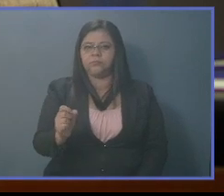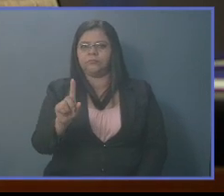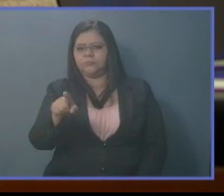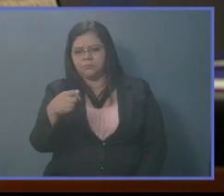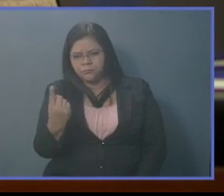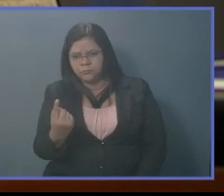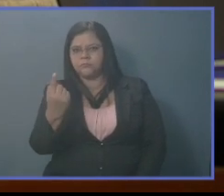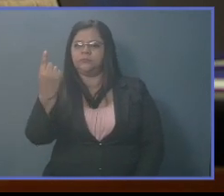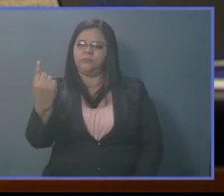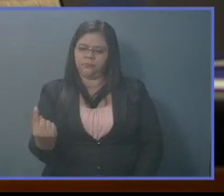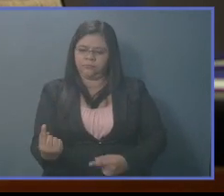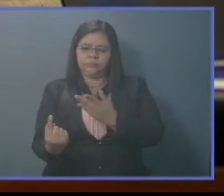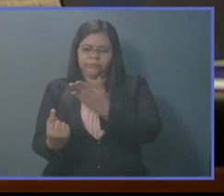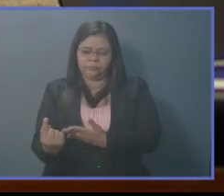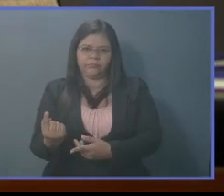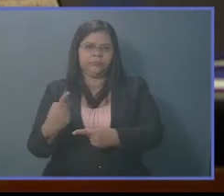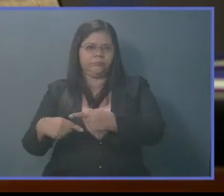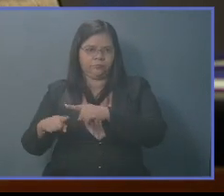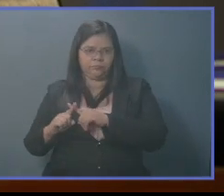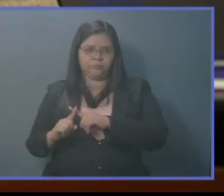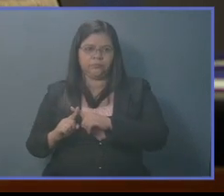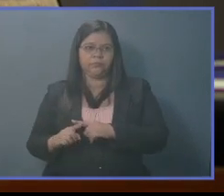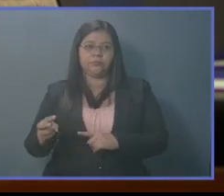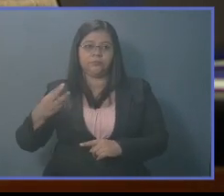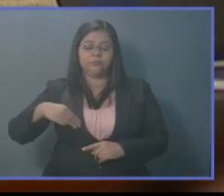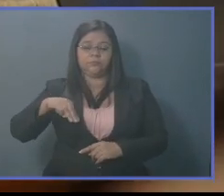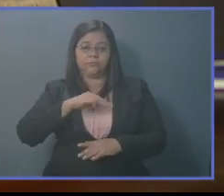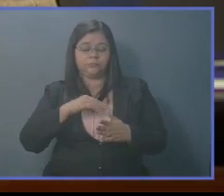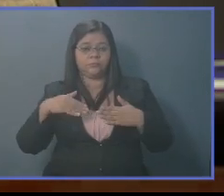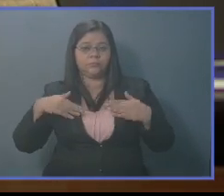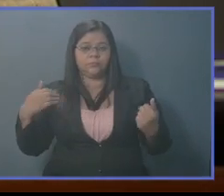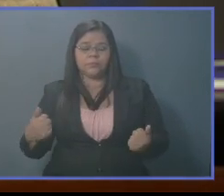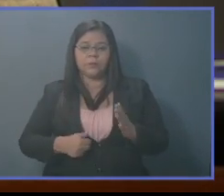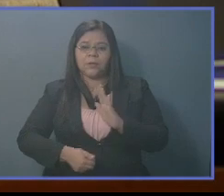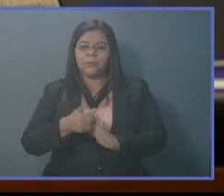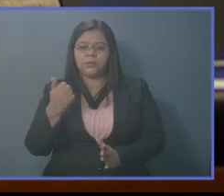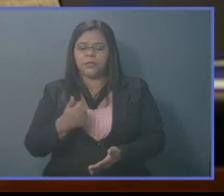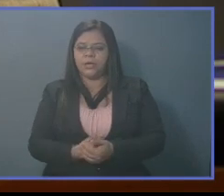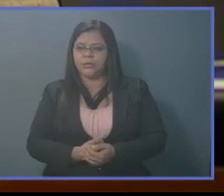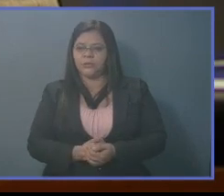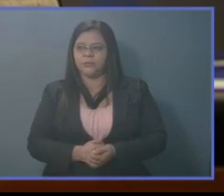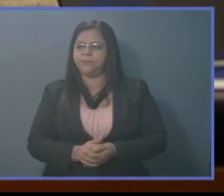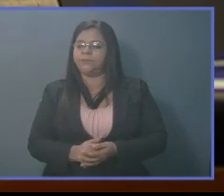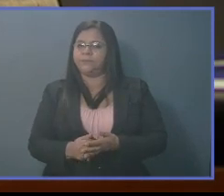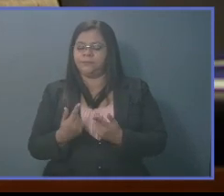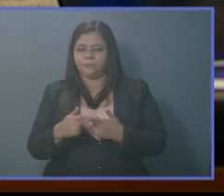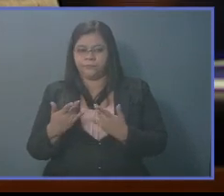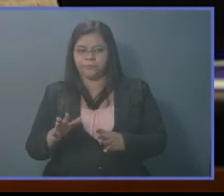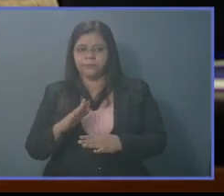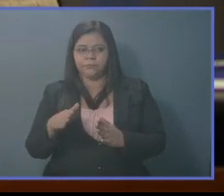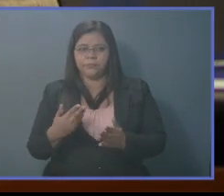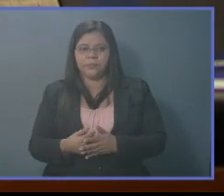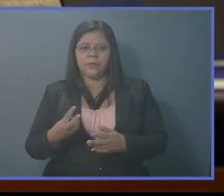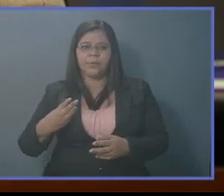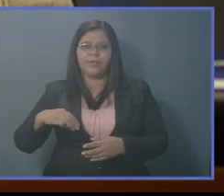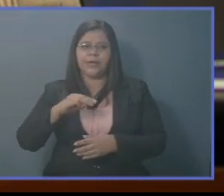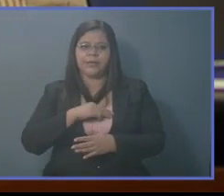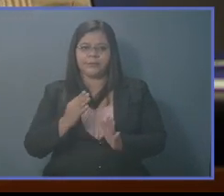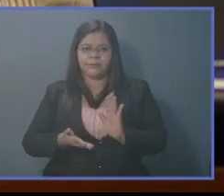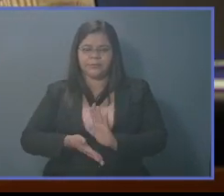COVID-19. El Ministerio de Salud debe garantizar que el aislamiento que se realice al interior de los centros designados por este para